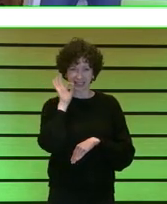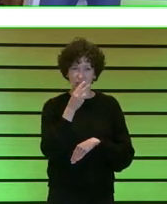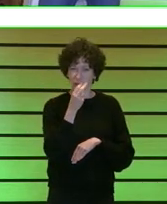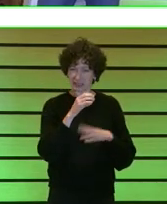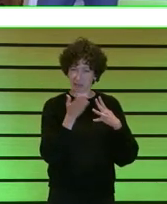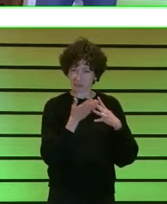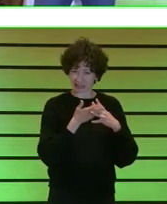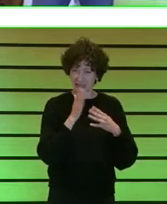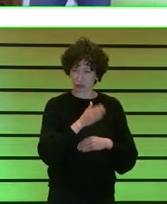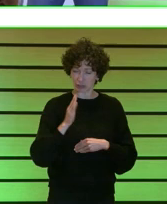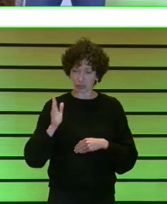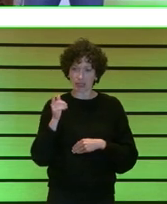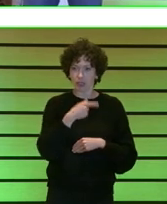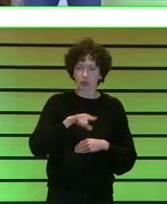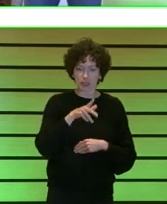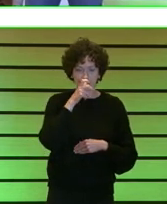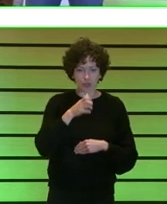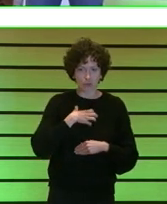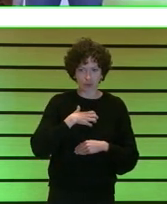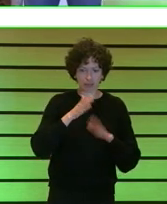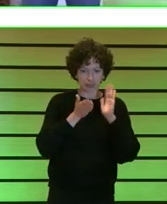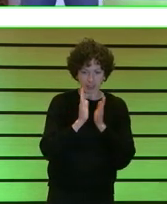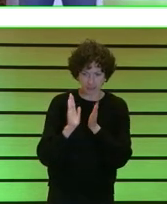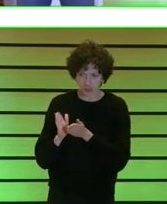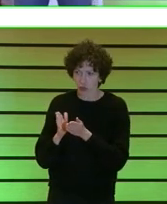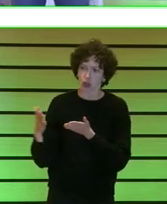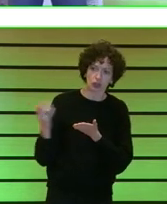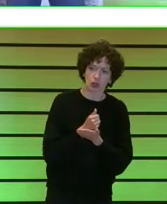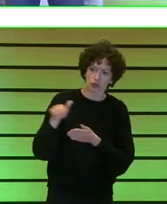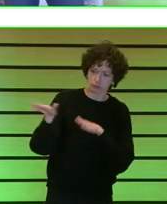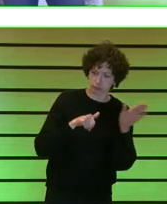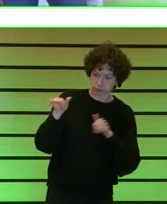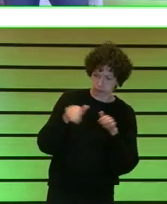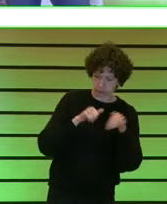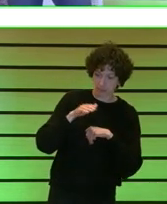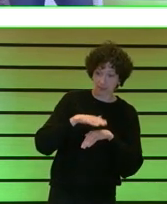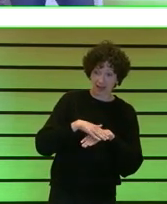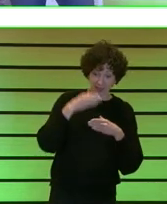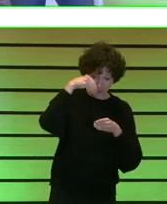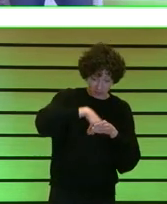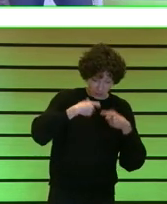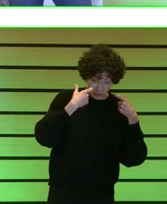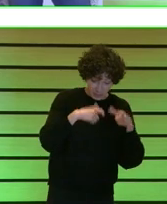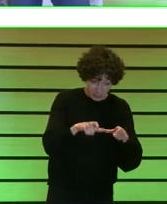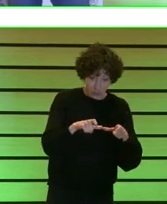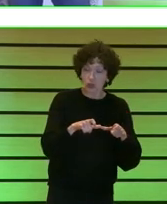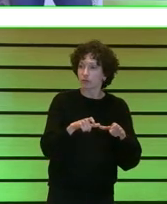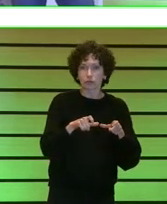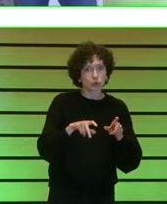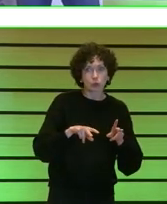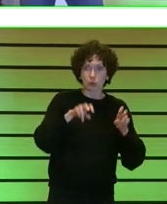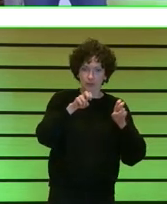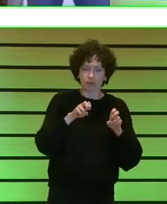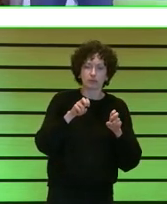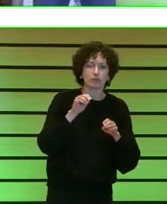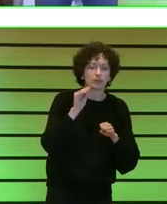Pues iba a reunirlos a todos para ofrecerles los mejores cuidados posibles en esas unidades que son insólitas pero que han